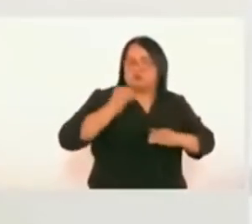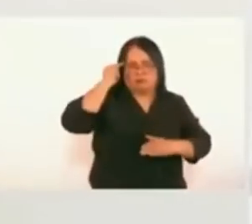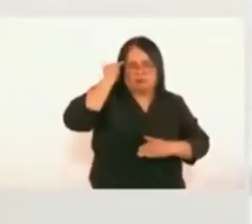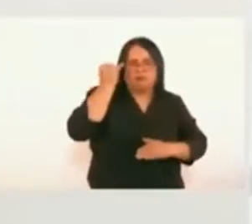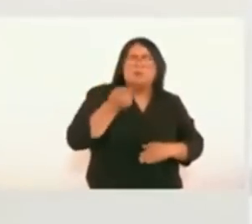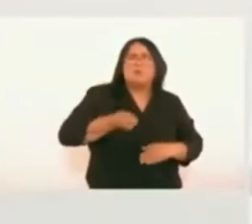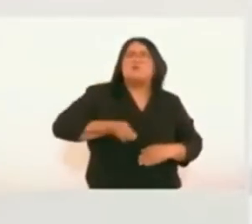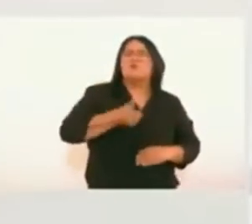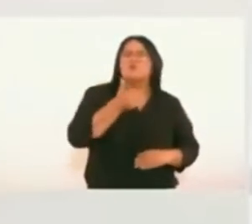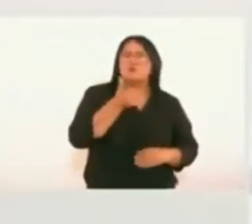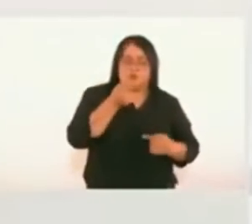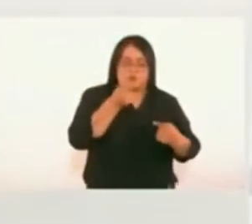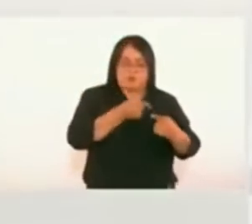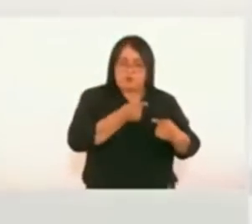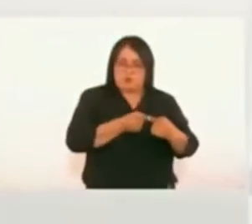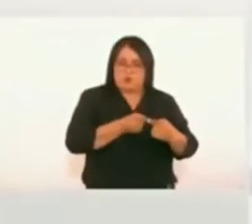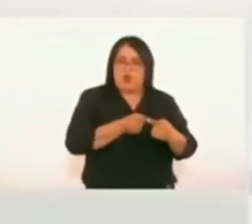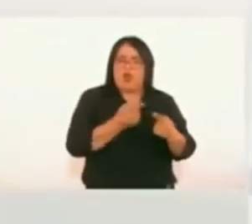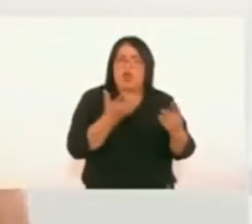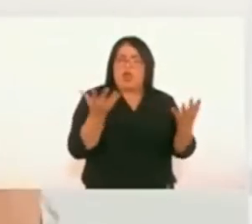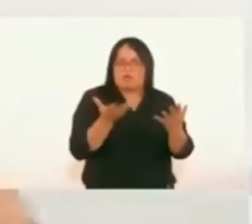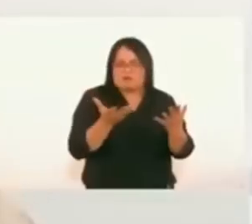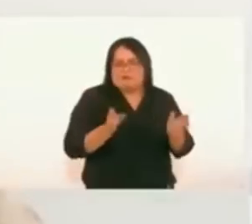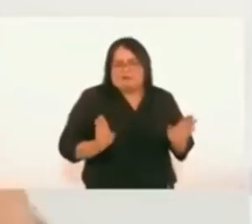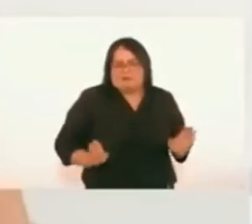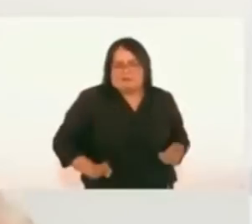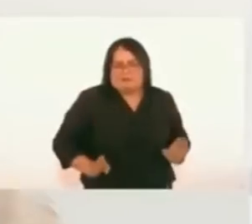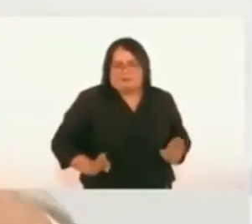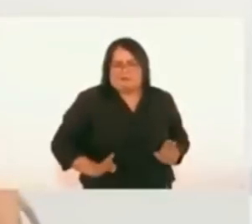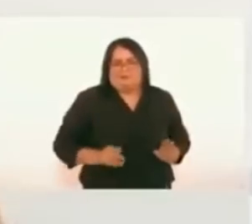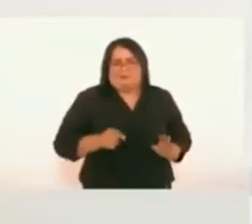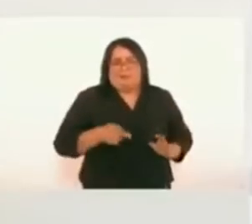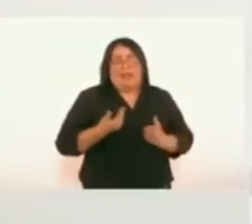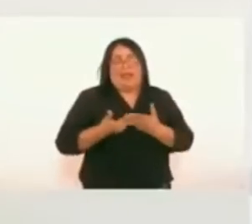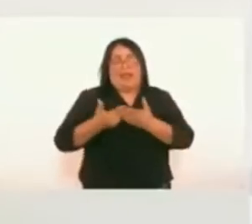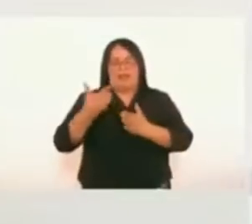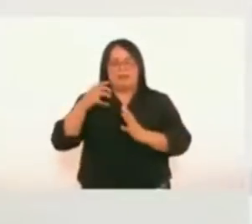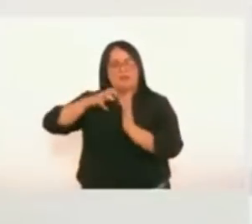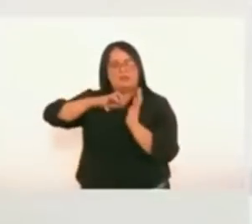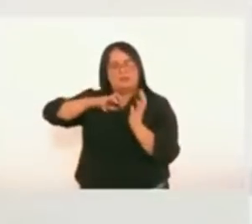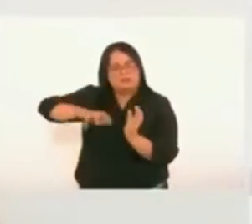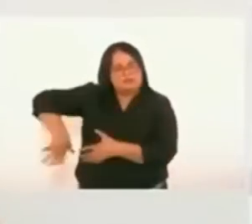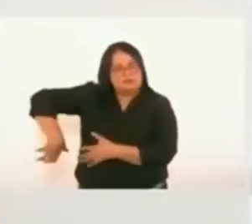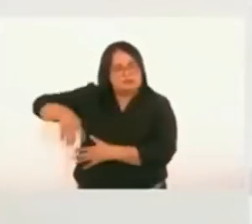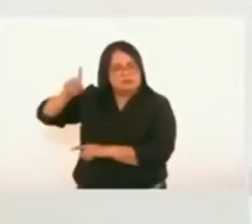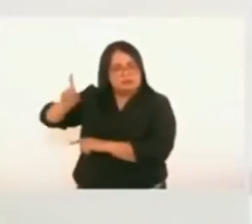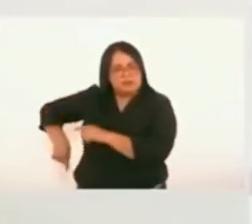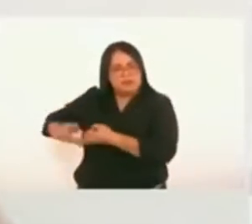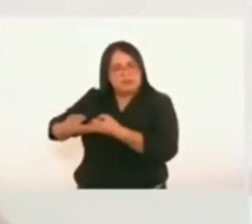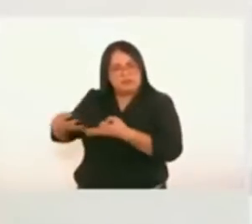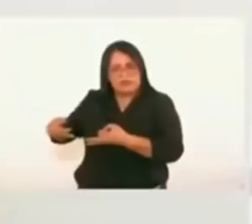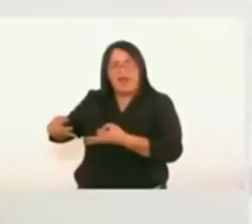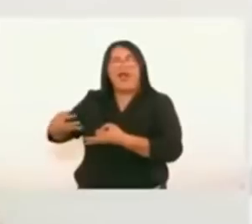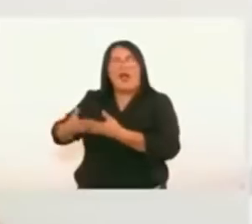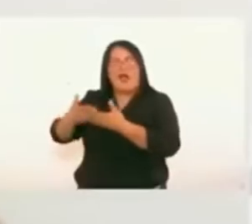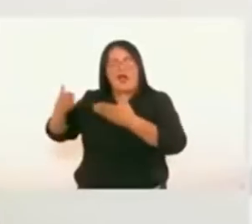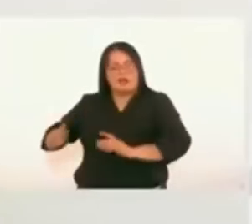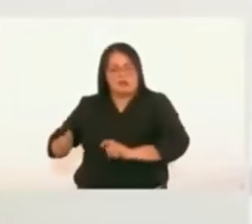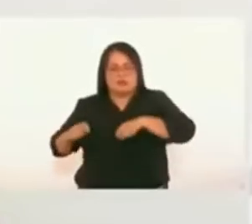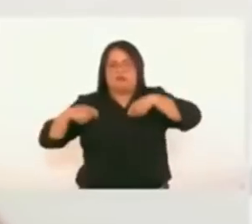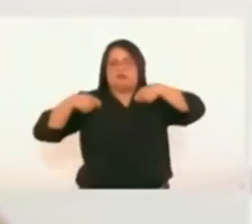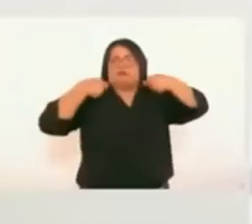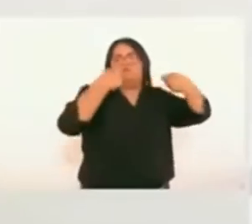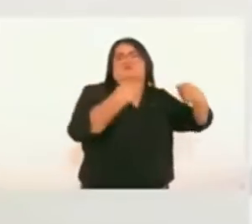primero, una característica: devolverle a los pueblos sus tierras. Por eso el día de hoy, la primera vez